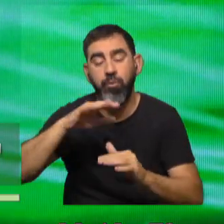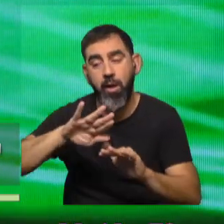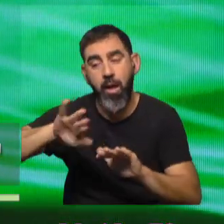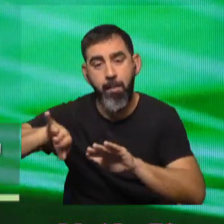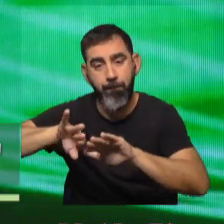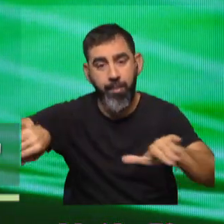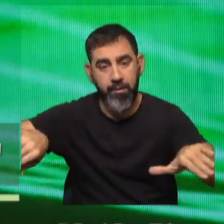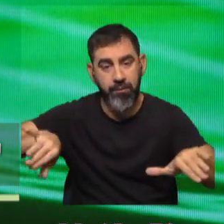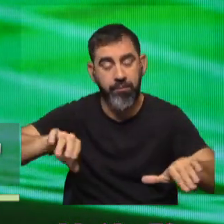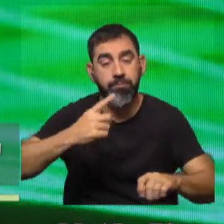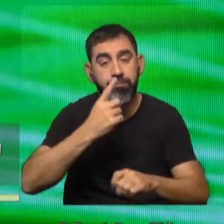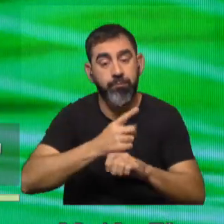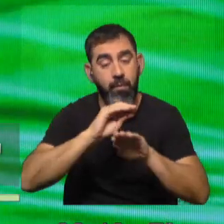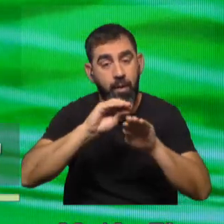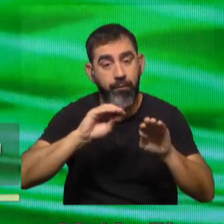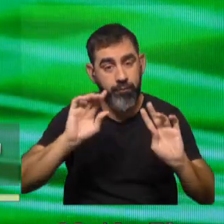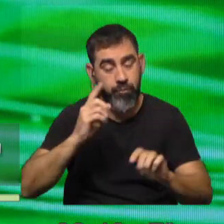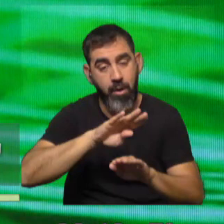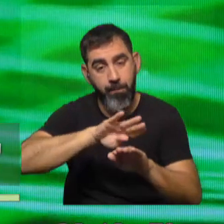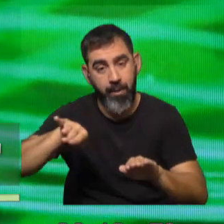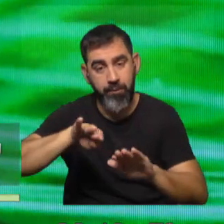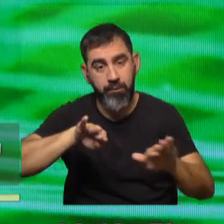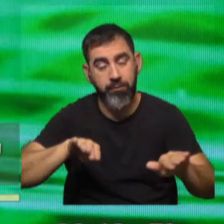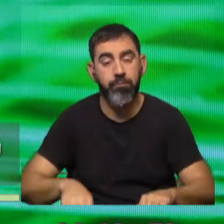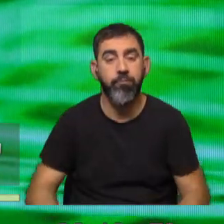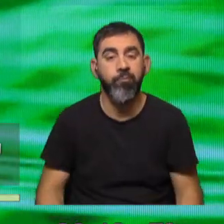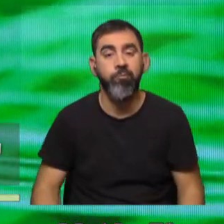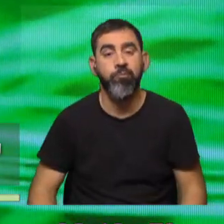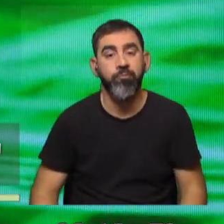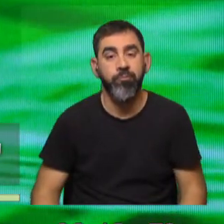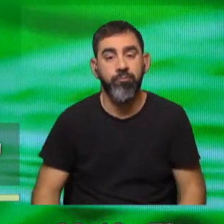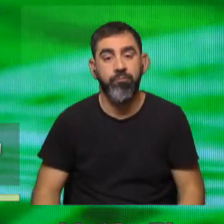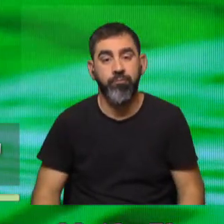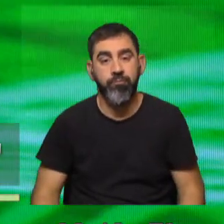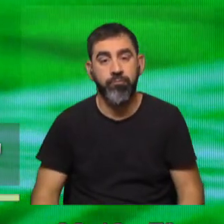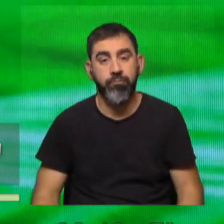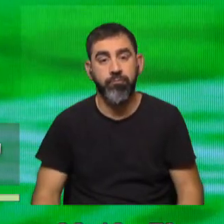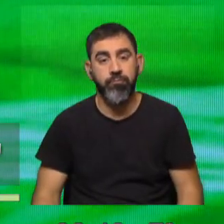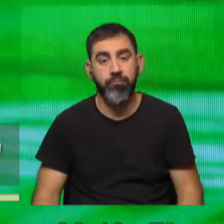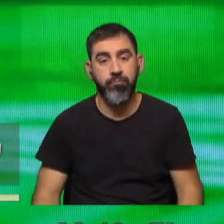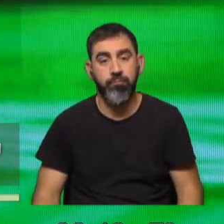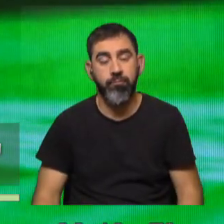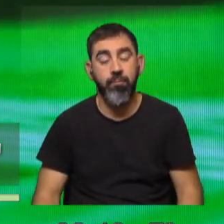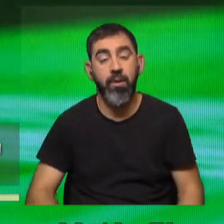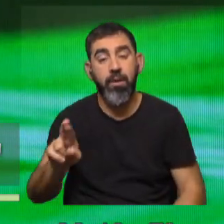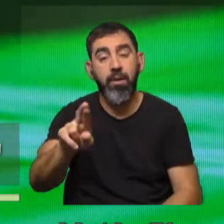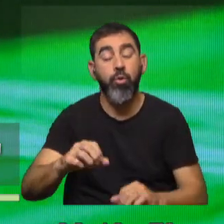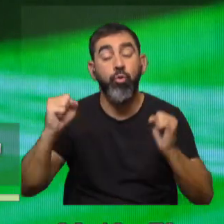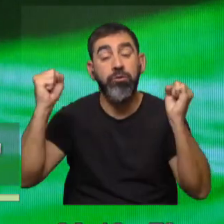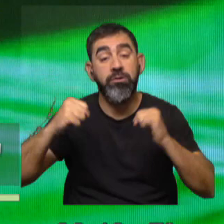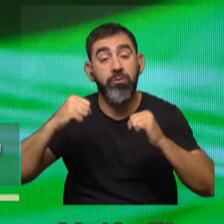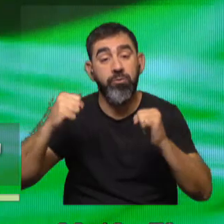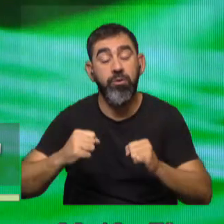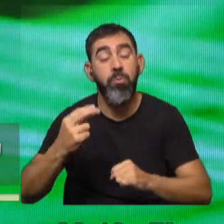separadas es una primera advertencia que me parece justo realizar dando un paso más la Cuenca del río Santa Lucía